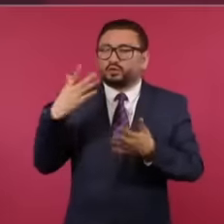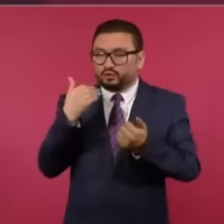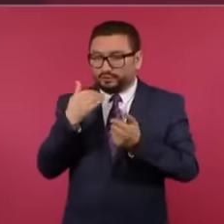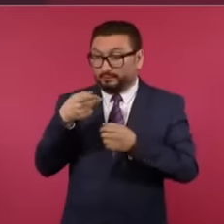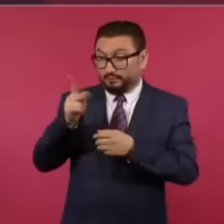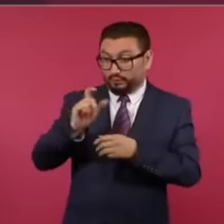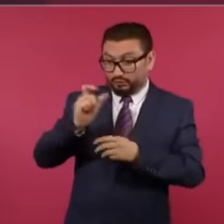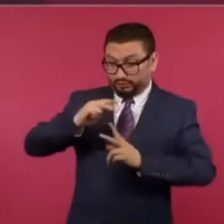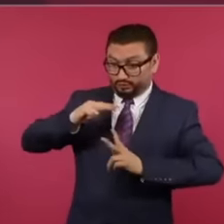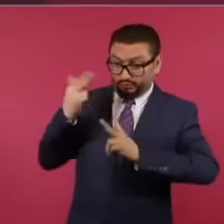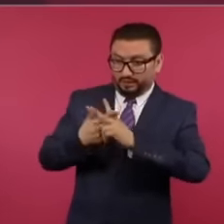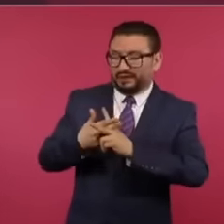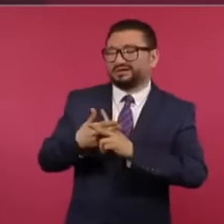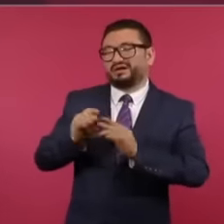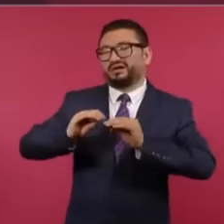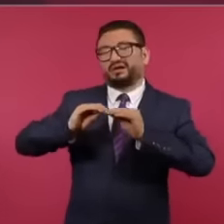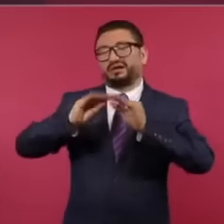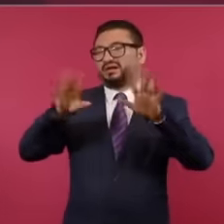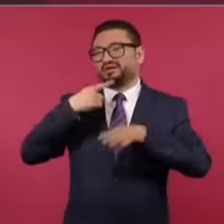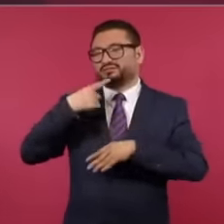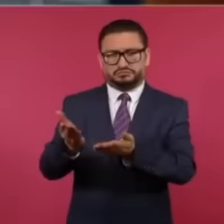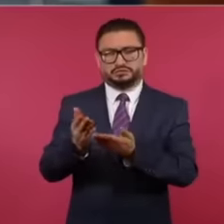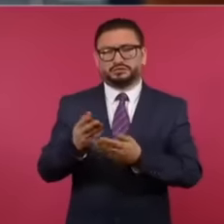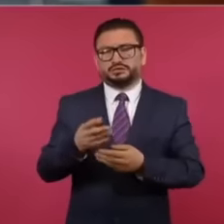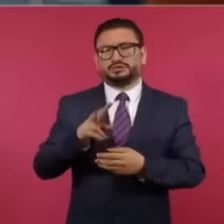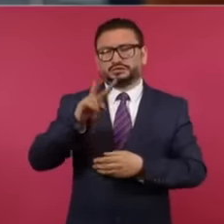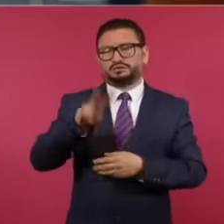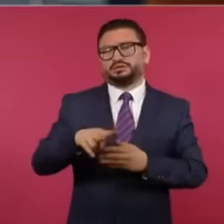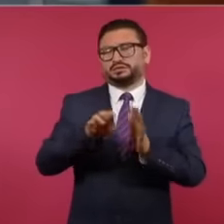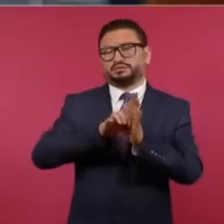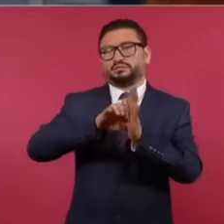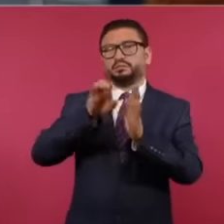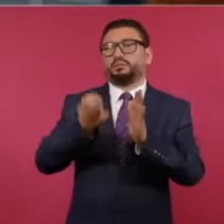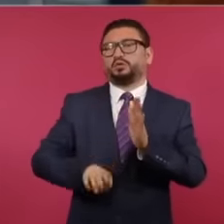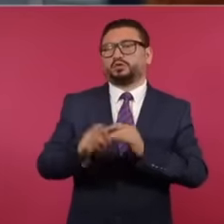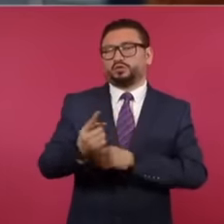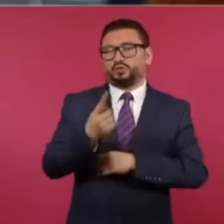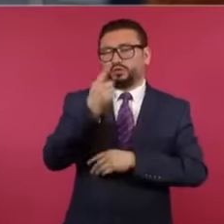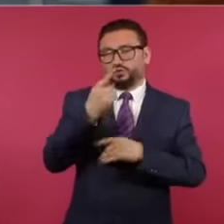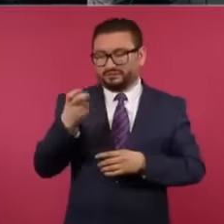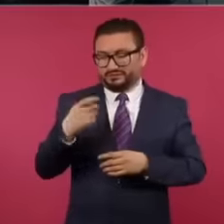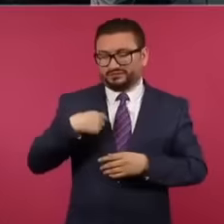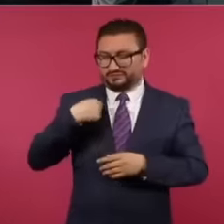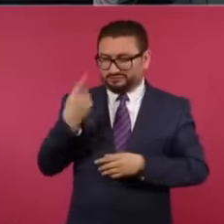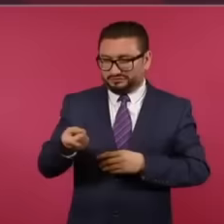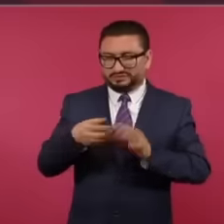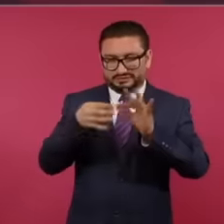homicidio, y más como está la situación, esto que estoy explicando,